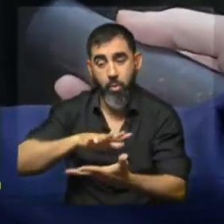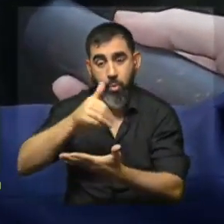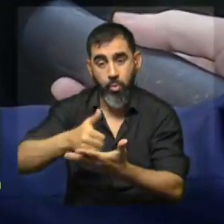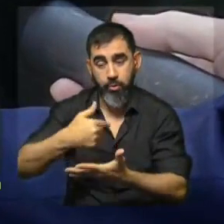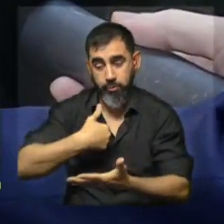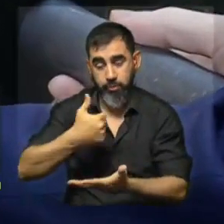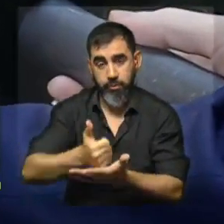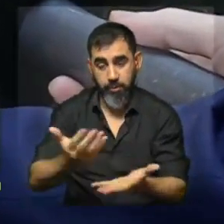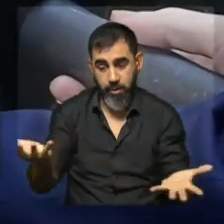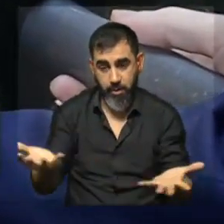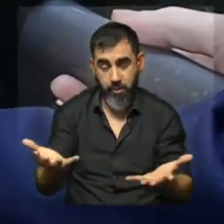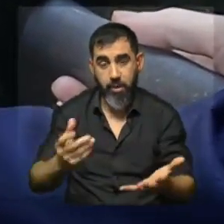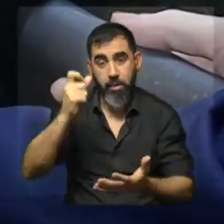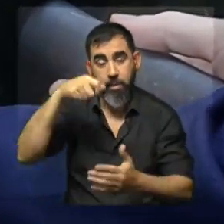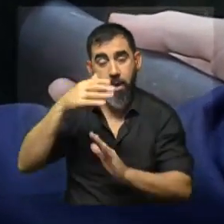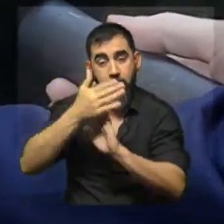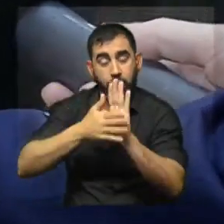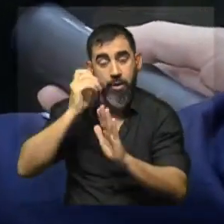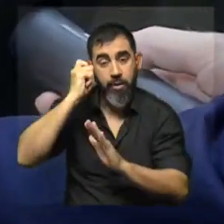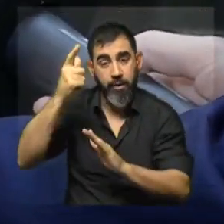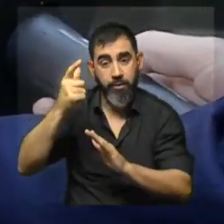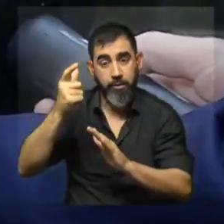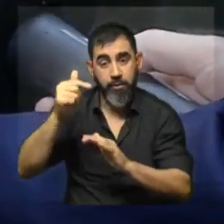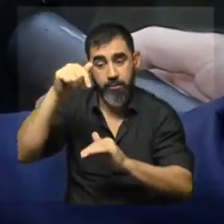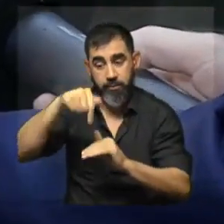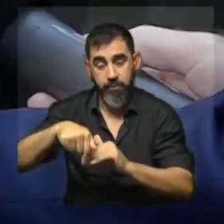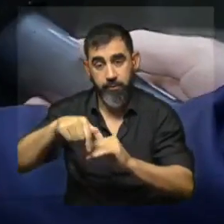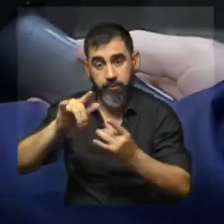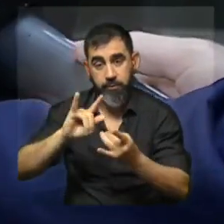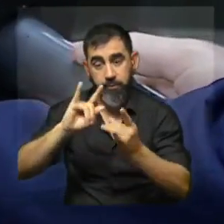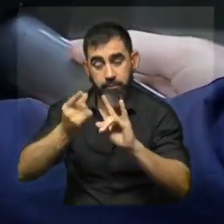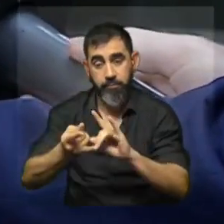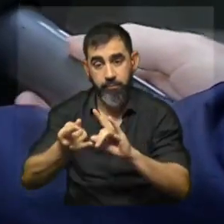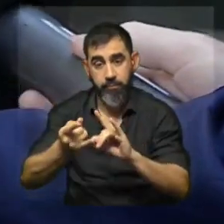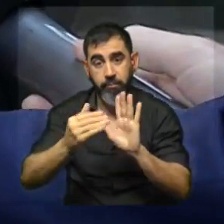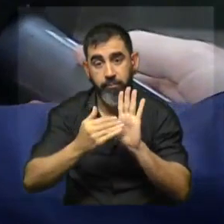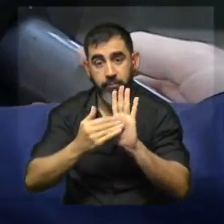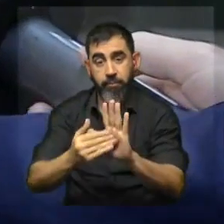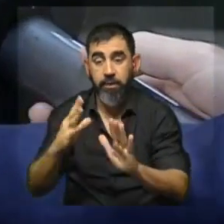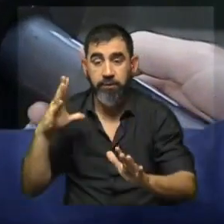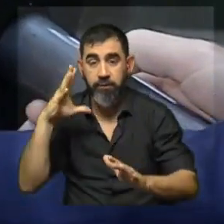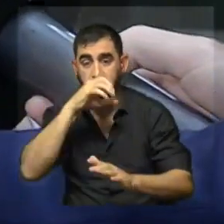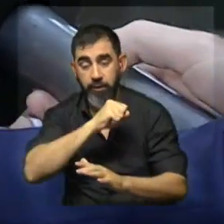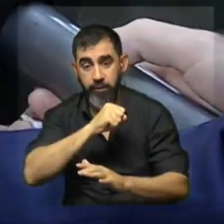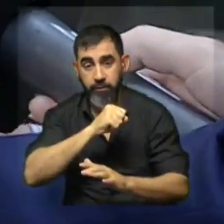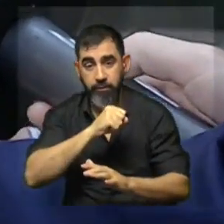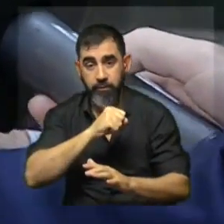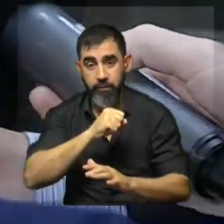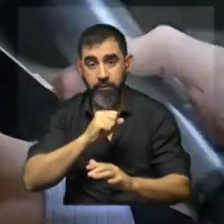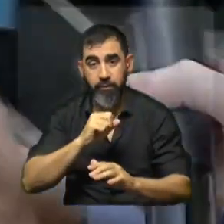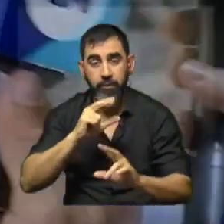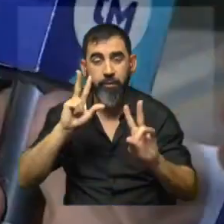yo. El Plan Nacional de Inteligencia vino a esta casa que se presentara en forma secreta. No voy a hablar del